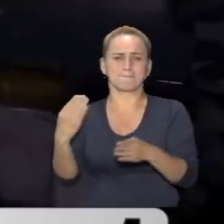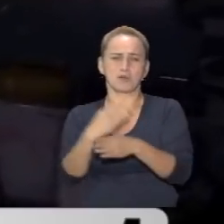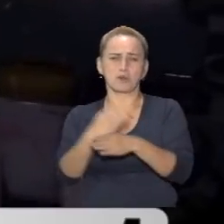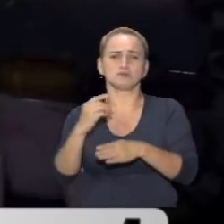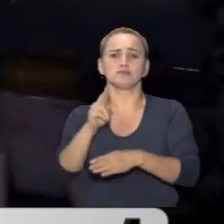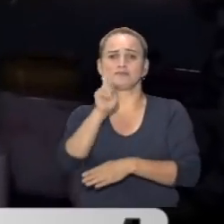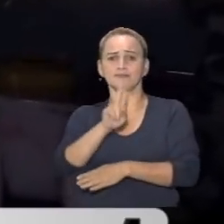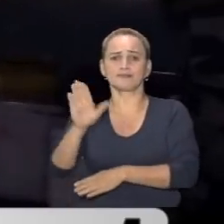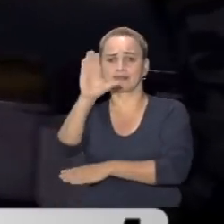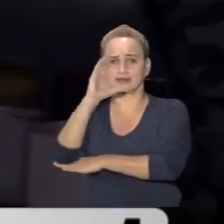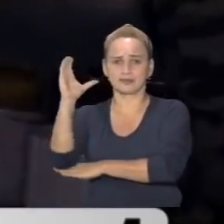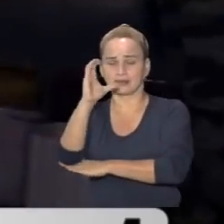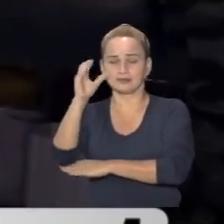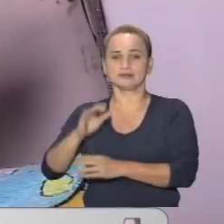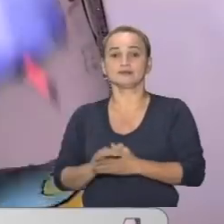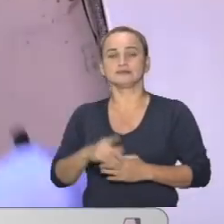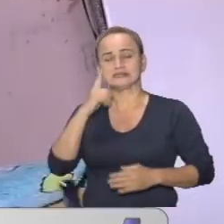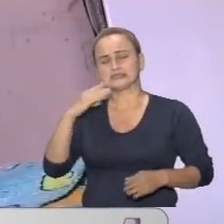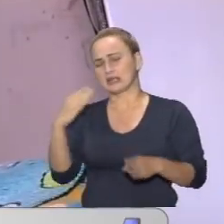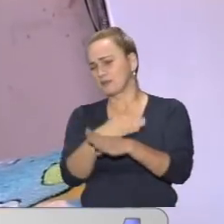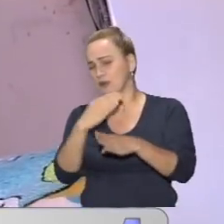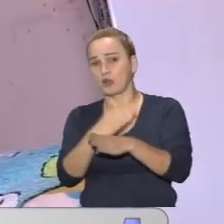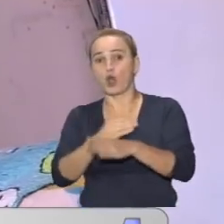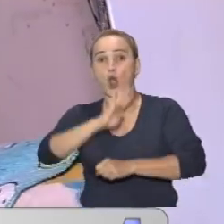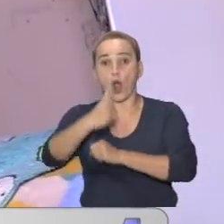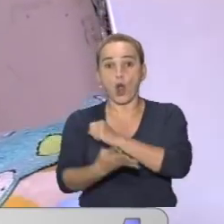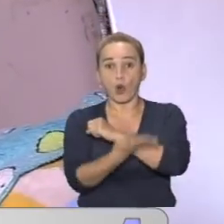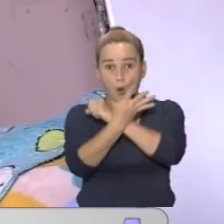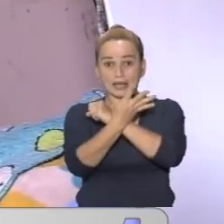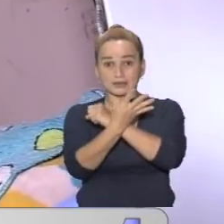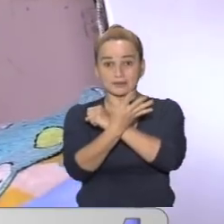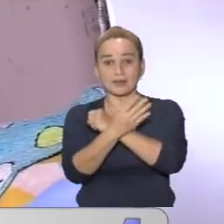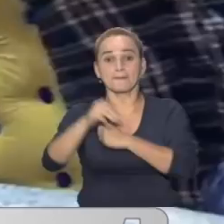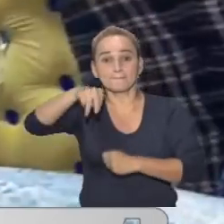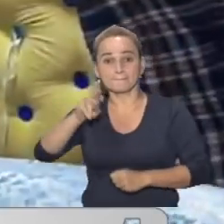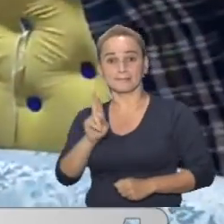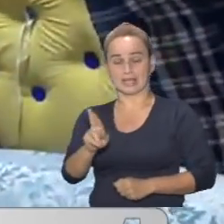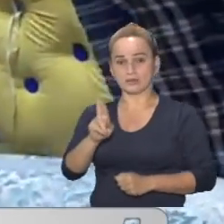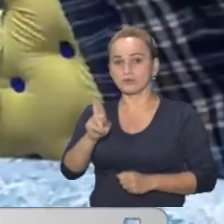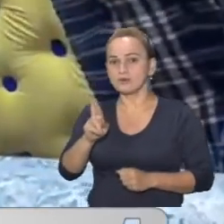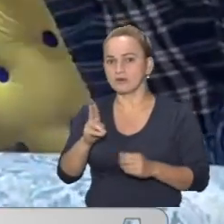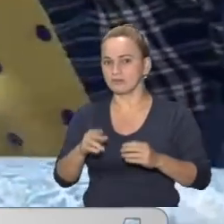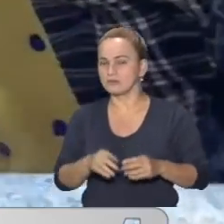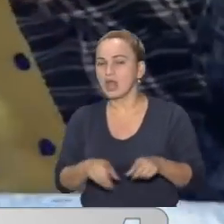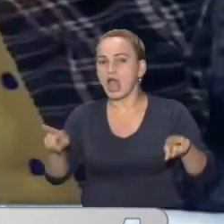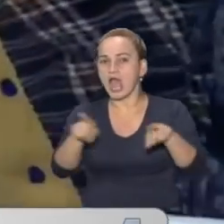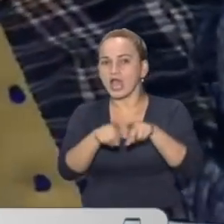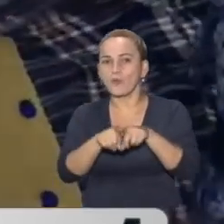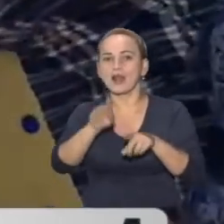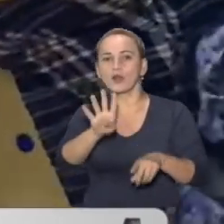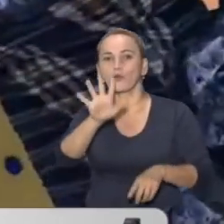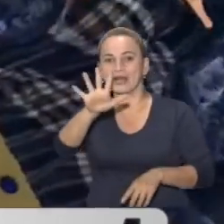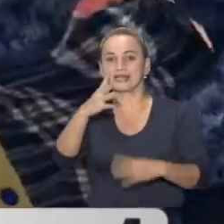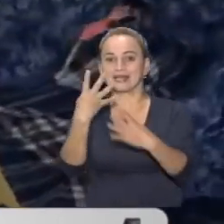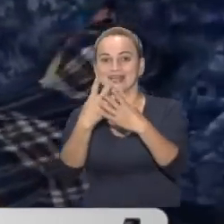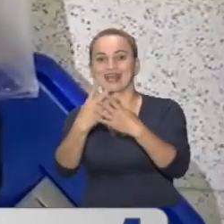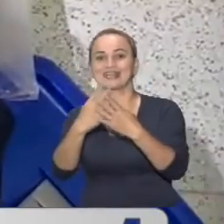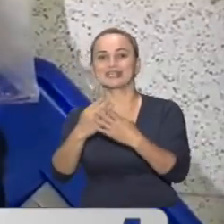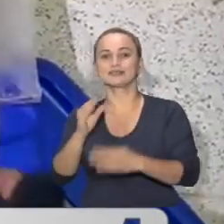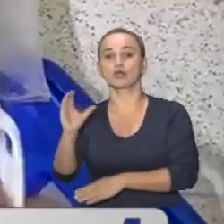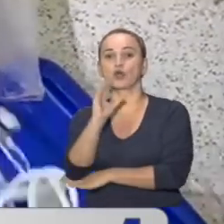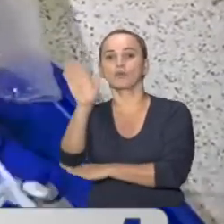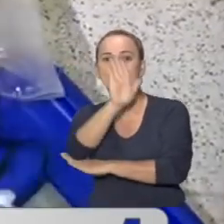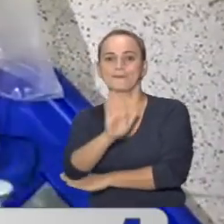país. Ante esta problemática, desde las 4 de la madrugada de este miércoles y de manera simultánea en 45 cárceles del